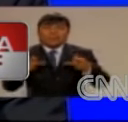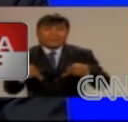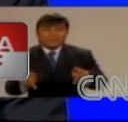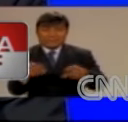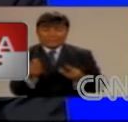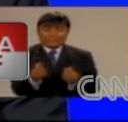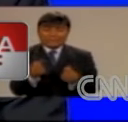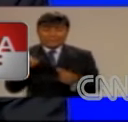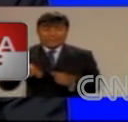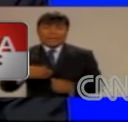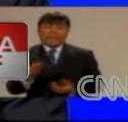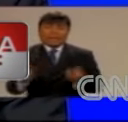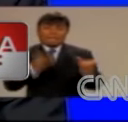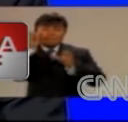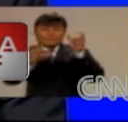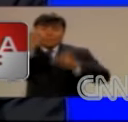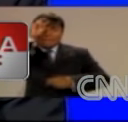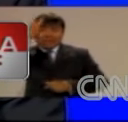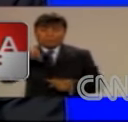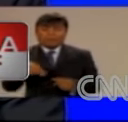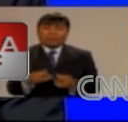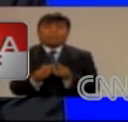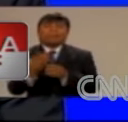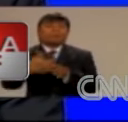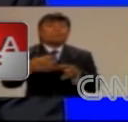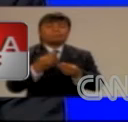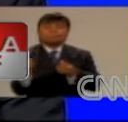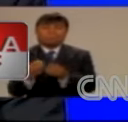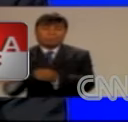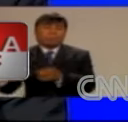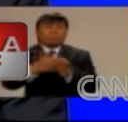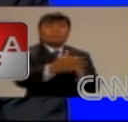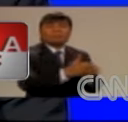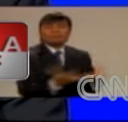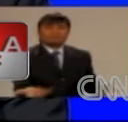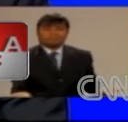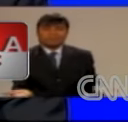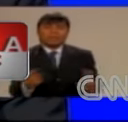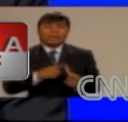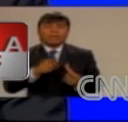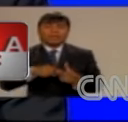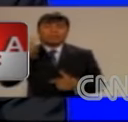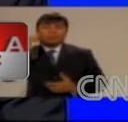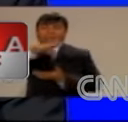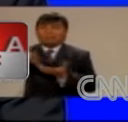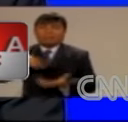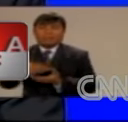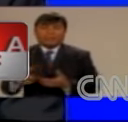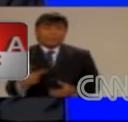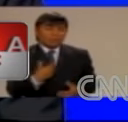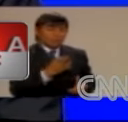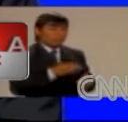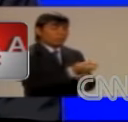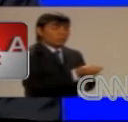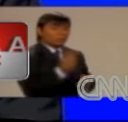sean malversados, sobrevalorados, y no creemos nosotros que en el refrán que dice, haz obra y llévate una coima.